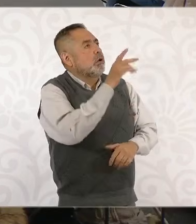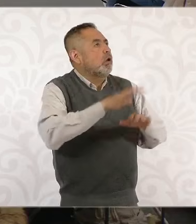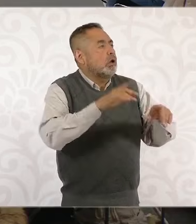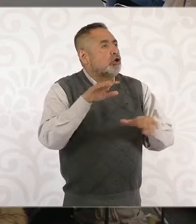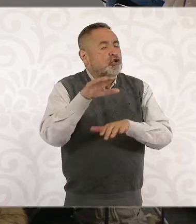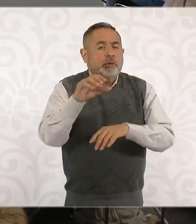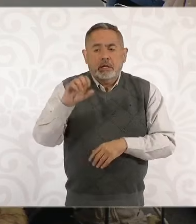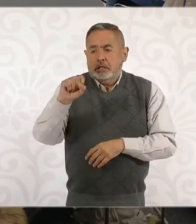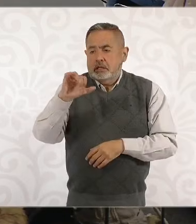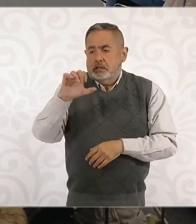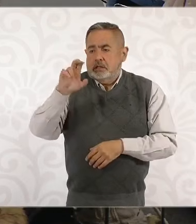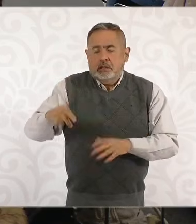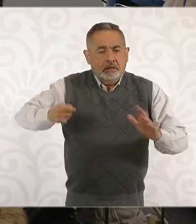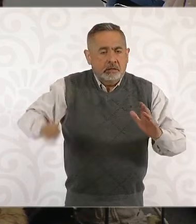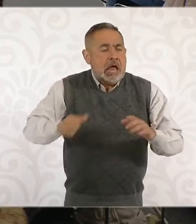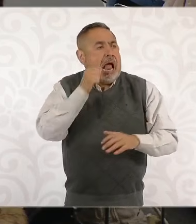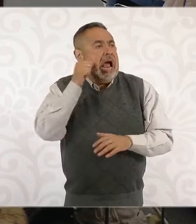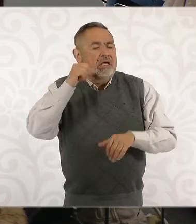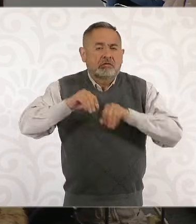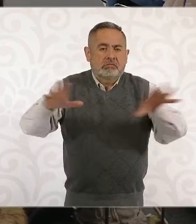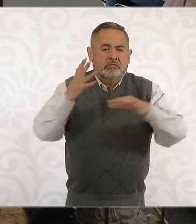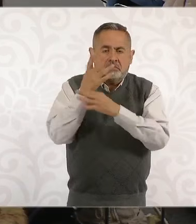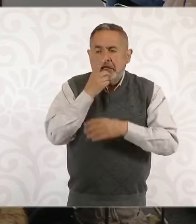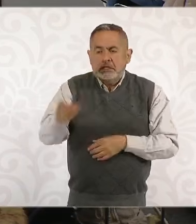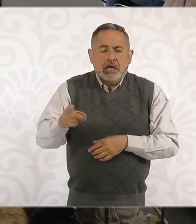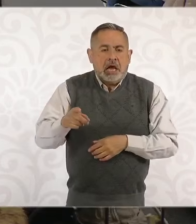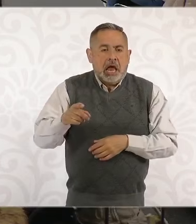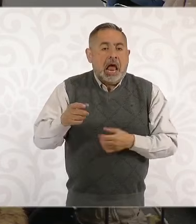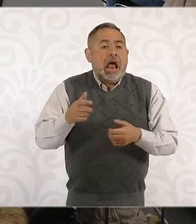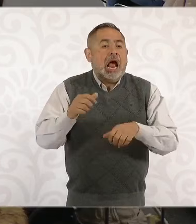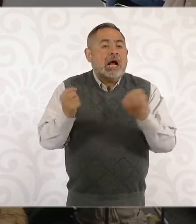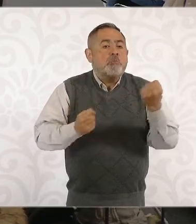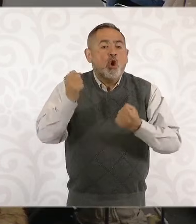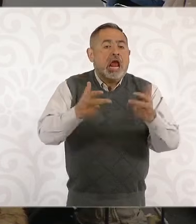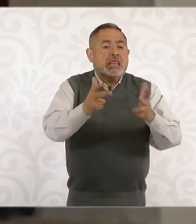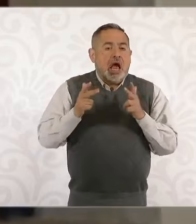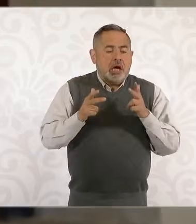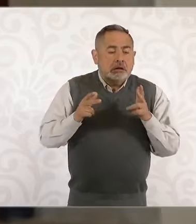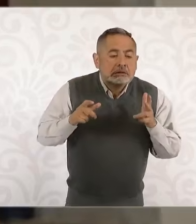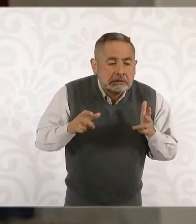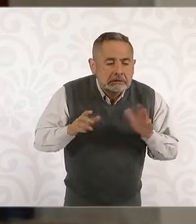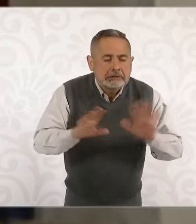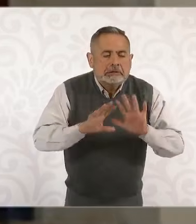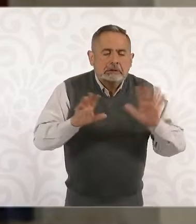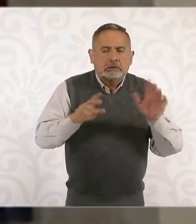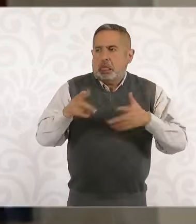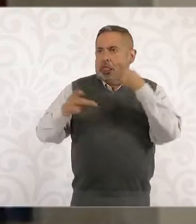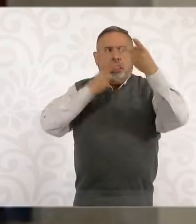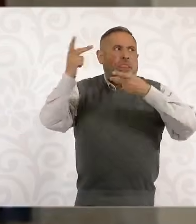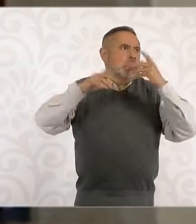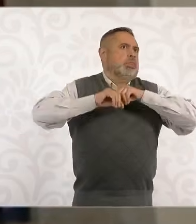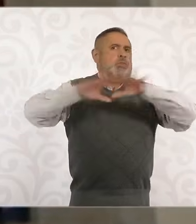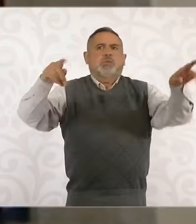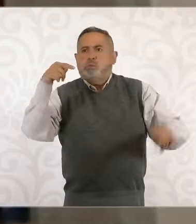los ministros, bueno, en un comunicado dijeron que van a regresar sus camionetas después de pues el escándalo mediático